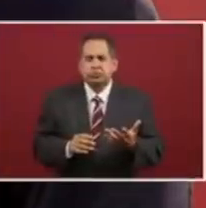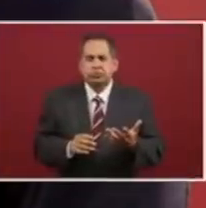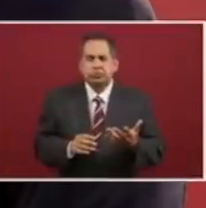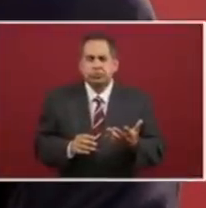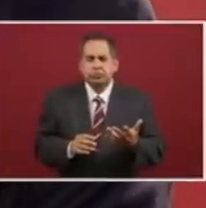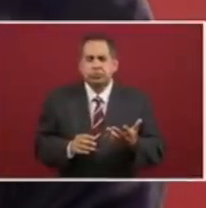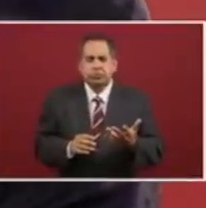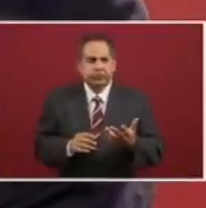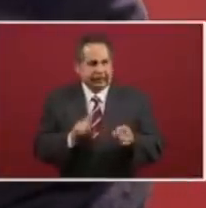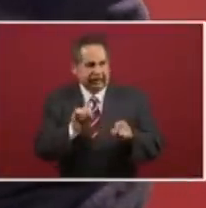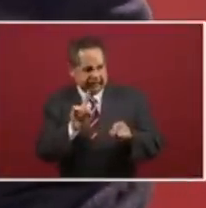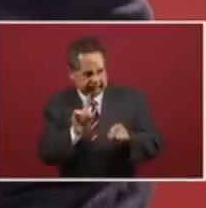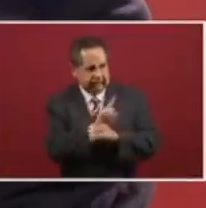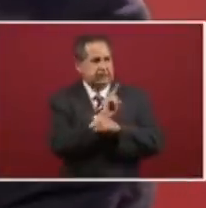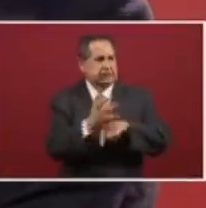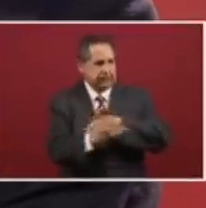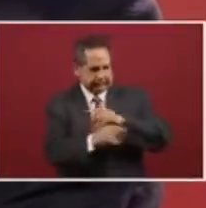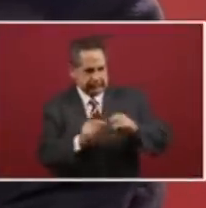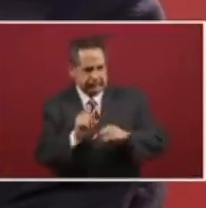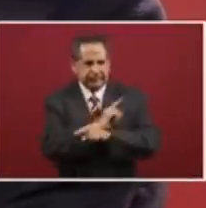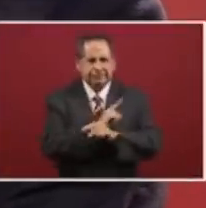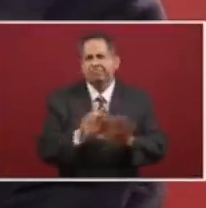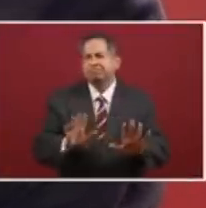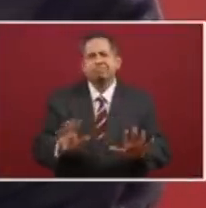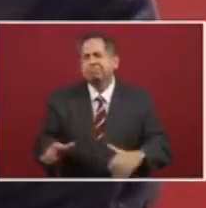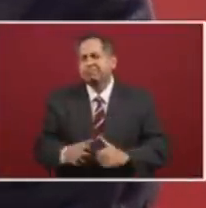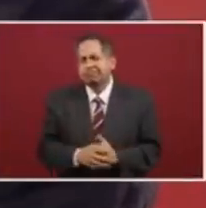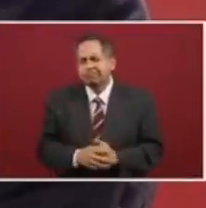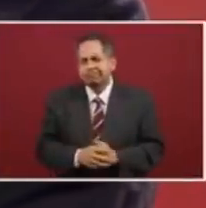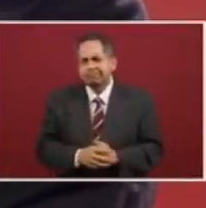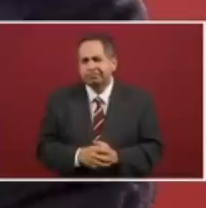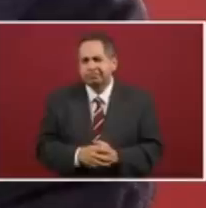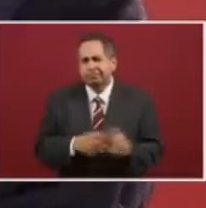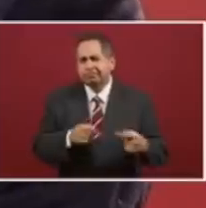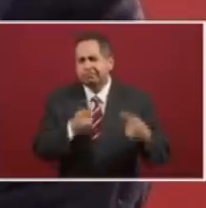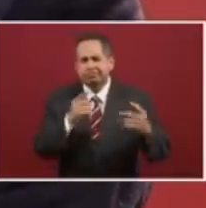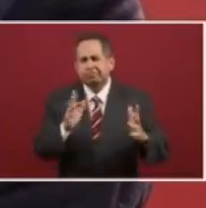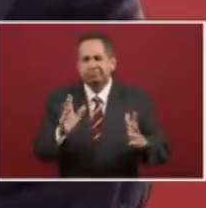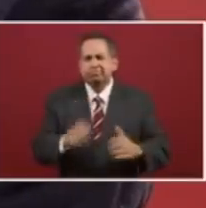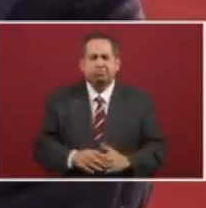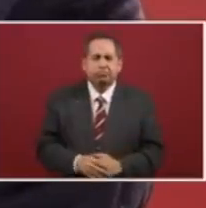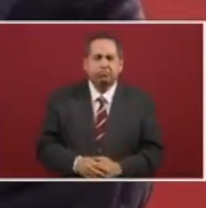el diente por diente' y no por ojo